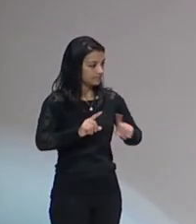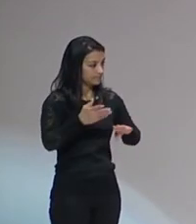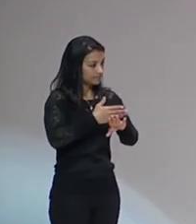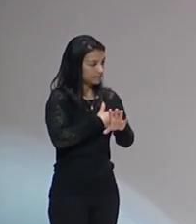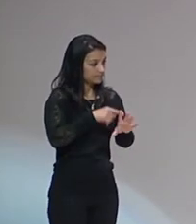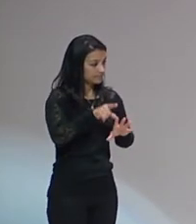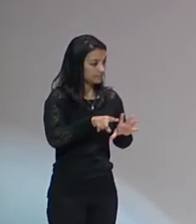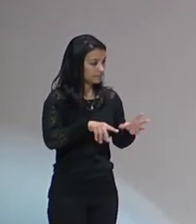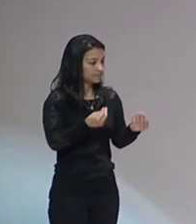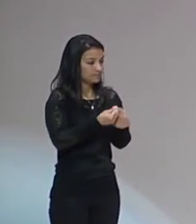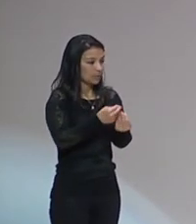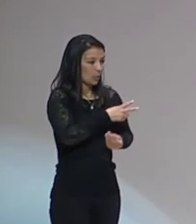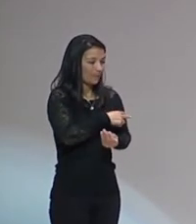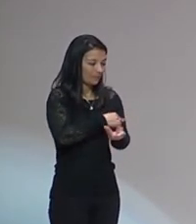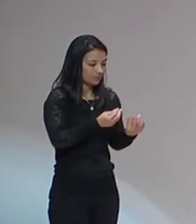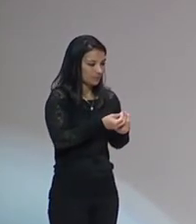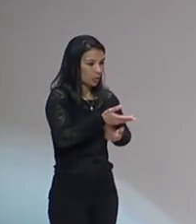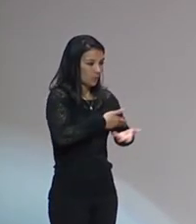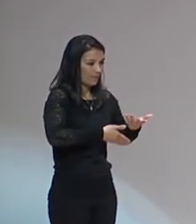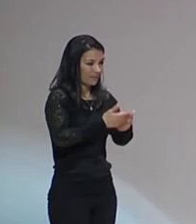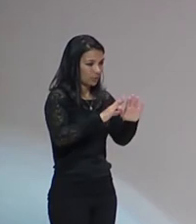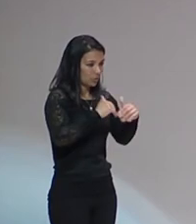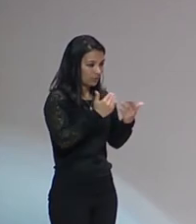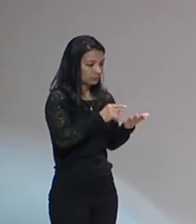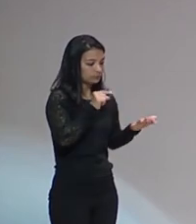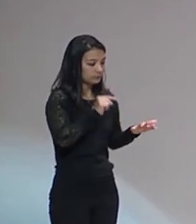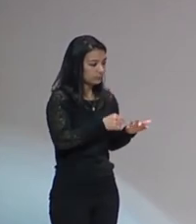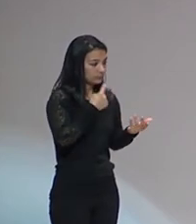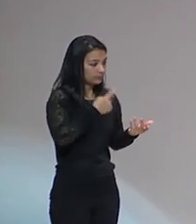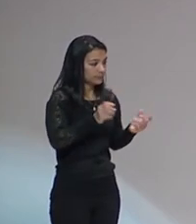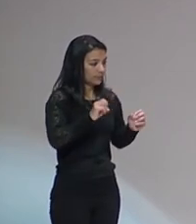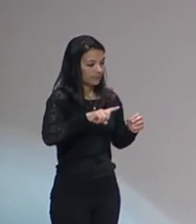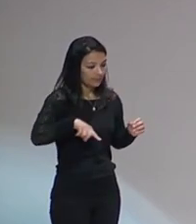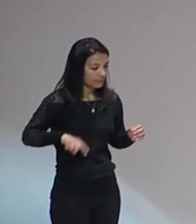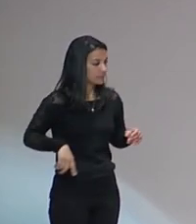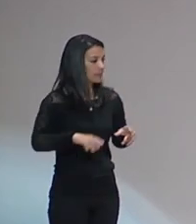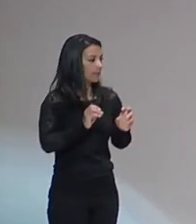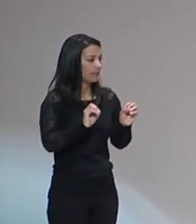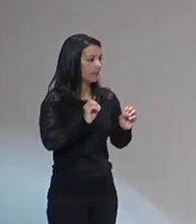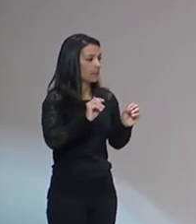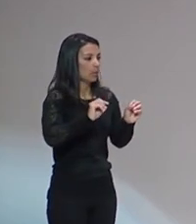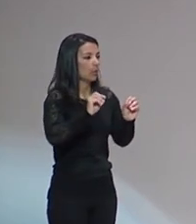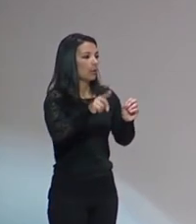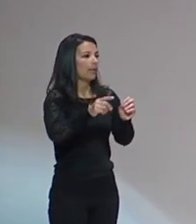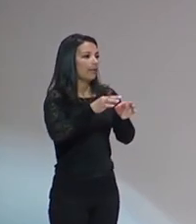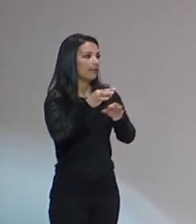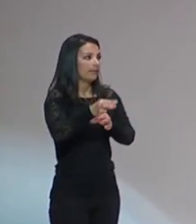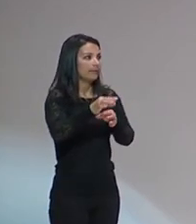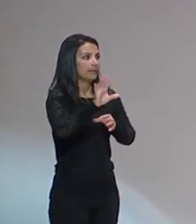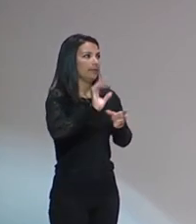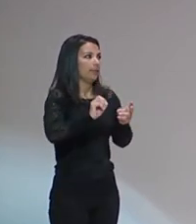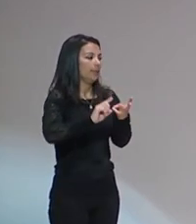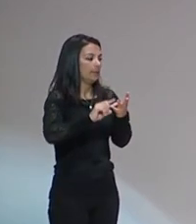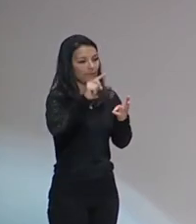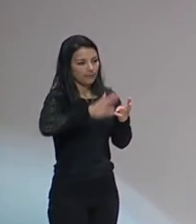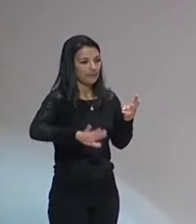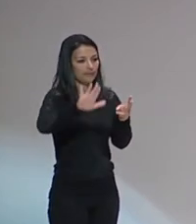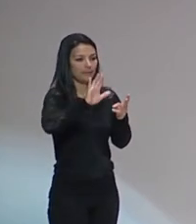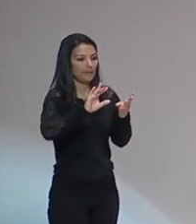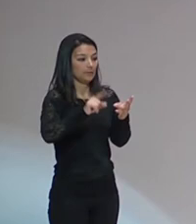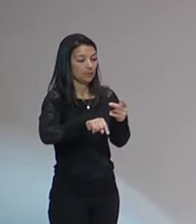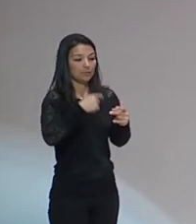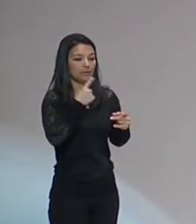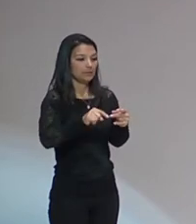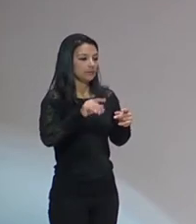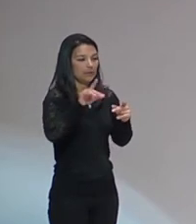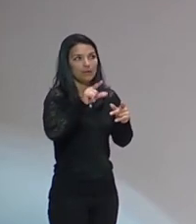comité de convivencia escolar opere en la escuela, sea operante en la escuela, sea operante en el municipio, sea operante en el departamento, va a ser operante